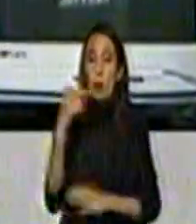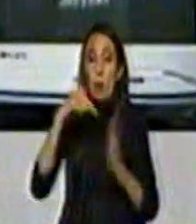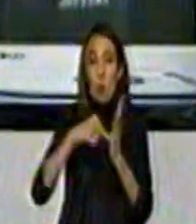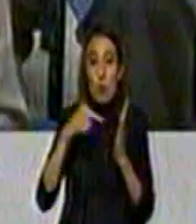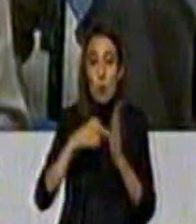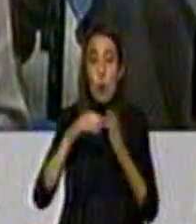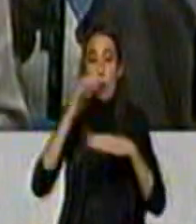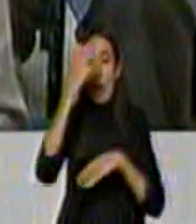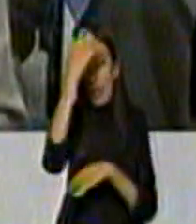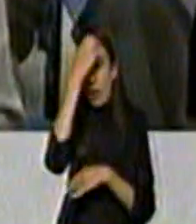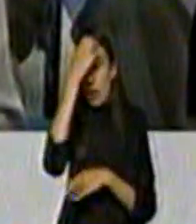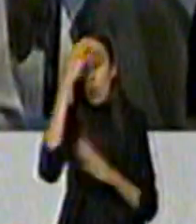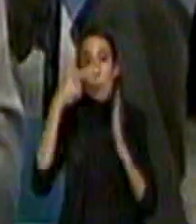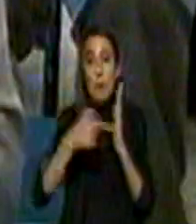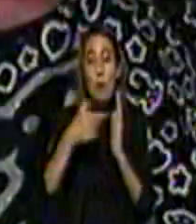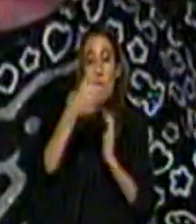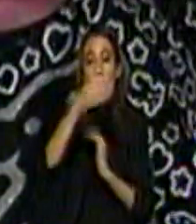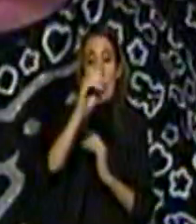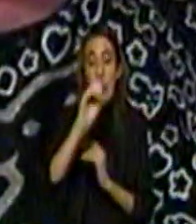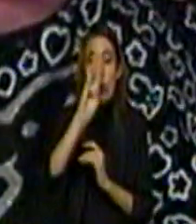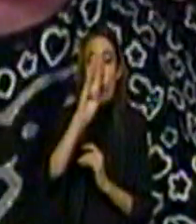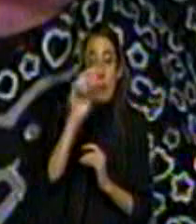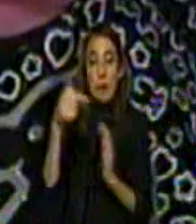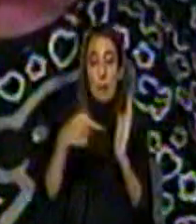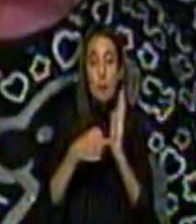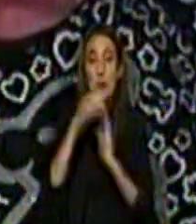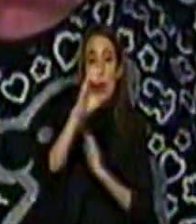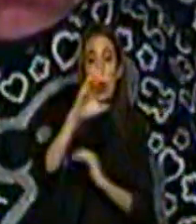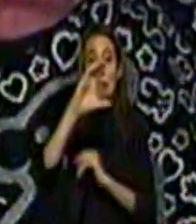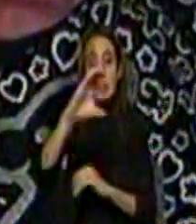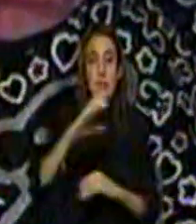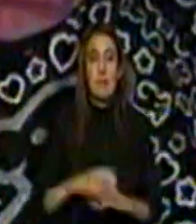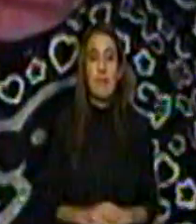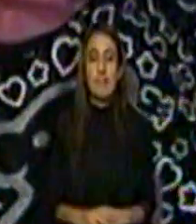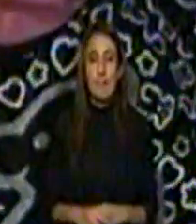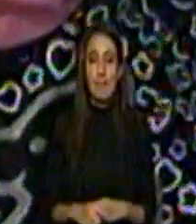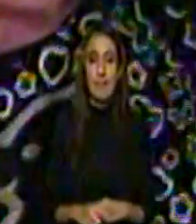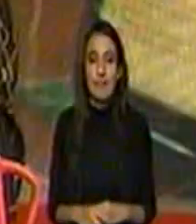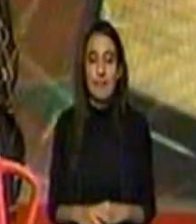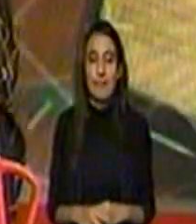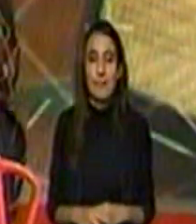www.educación.gov.es. Jennifer Espinosa, Medios Públicos.